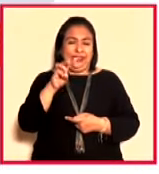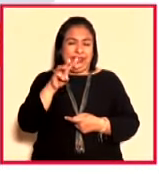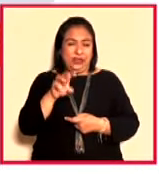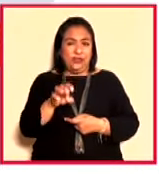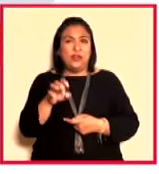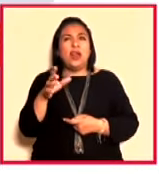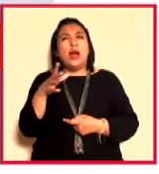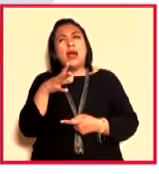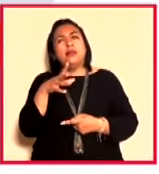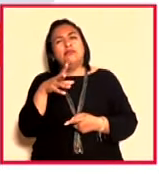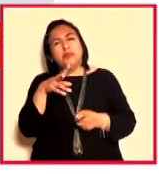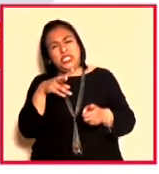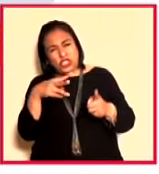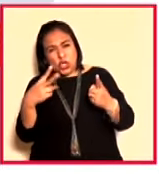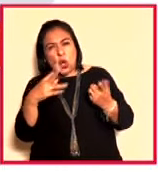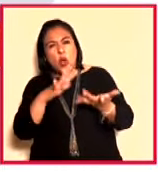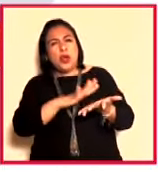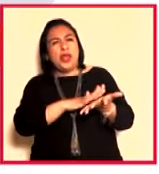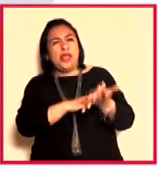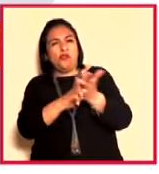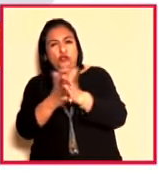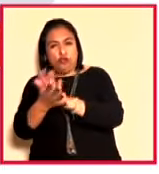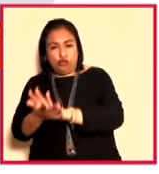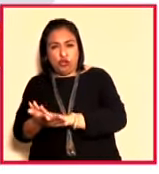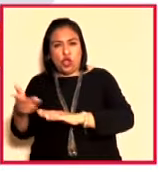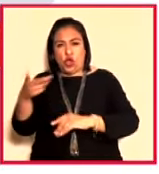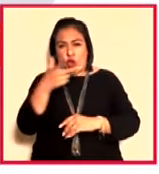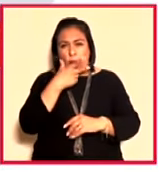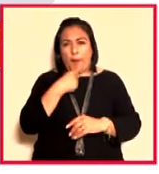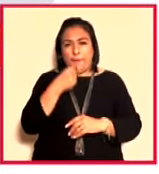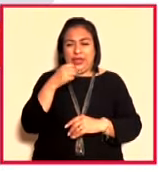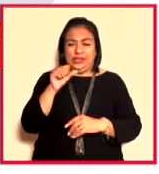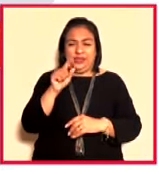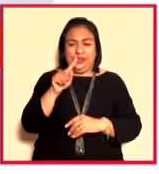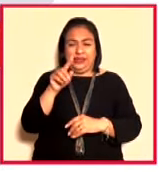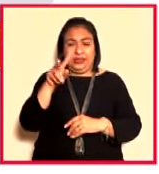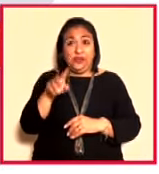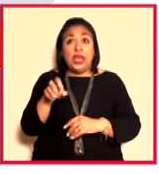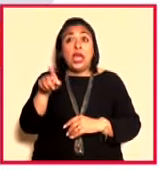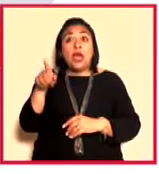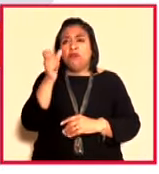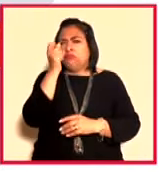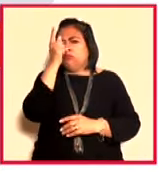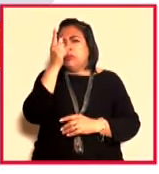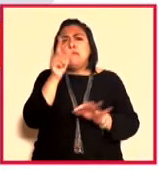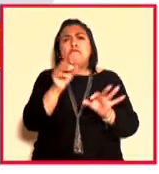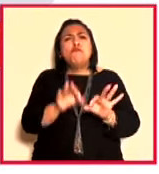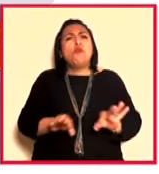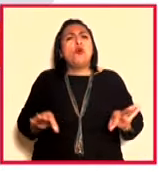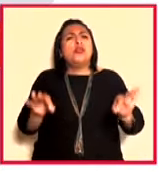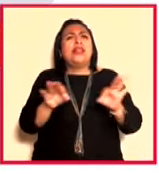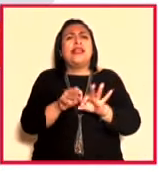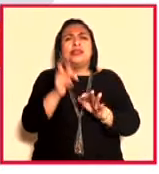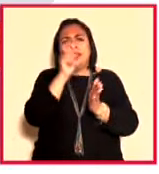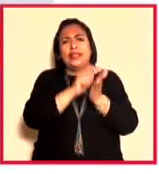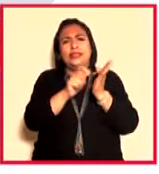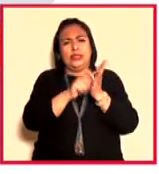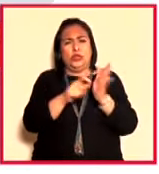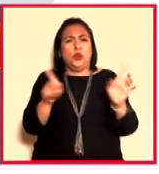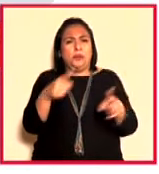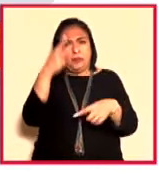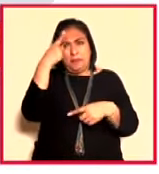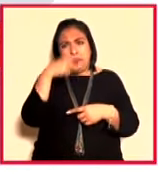punto de vista evolutivo. Steve Reich es un compositor que ha privilegiado mucho la escritura para instrumentos